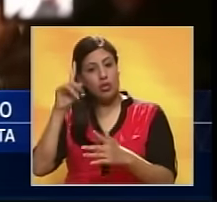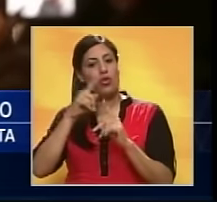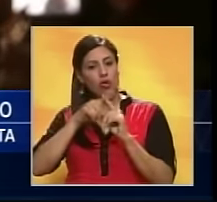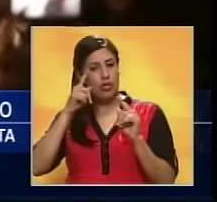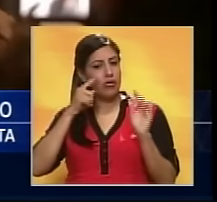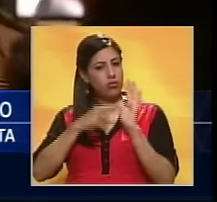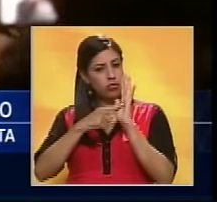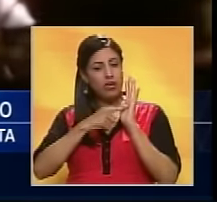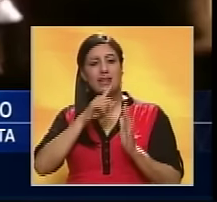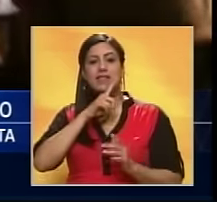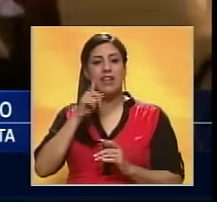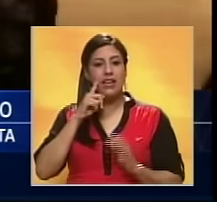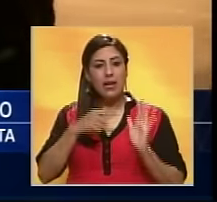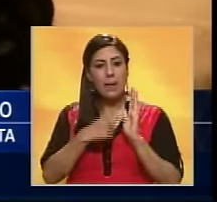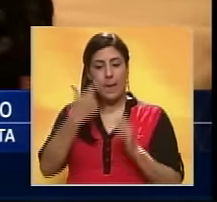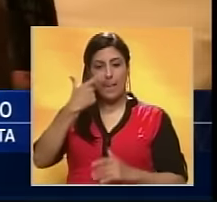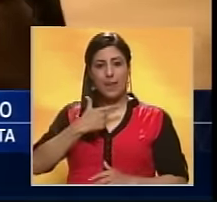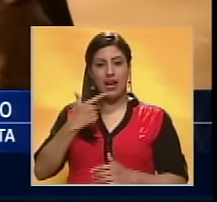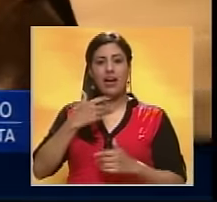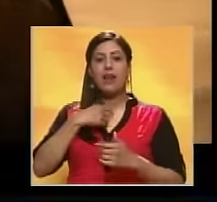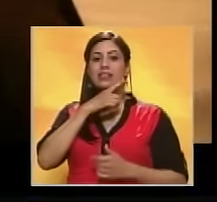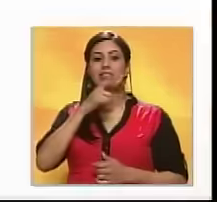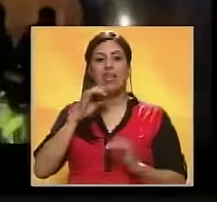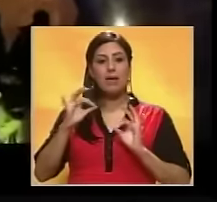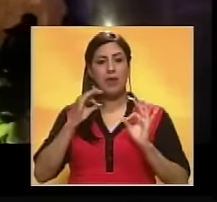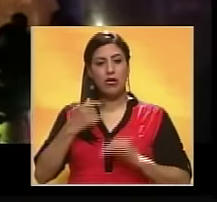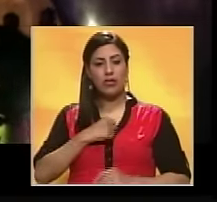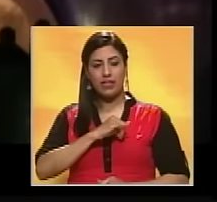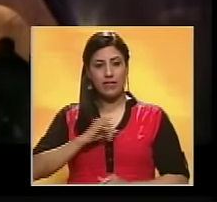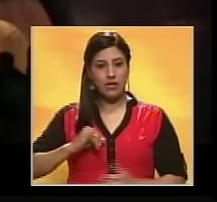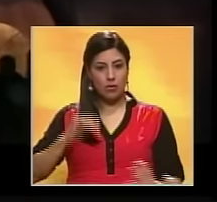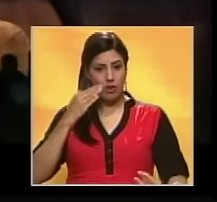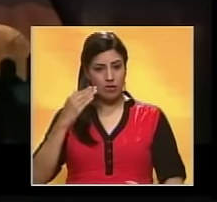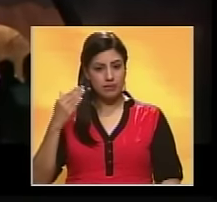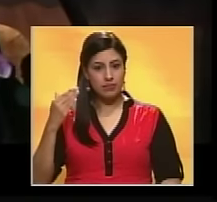las imágenes solo lo muestran a él en su faceta de artista.